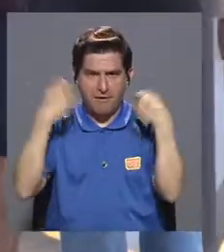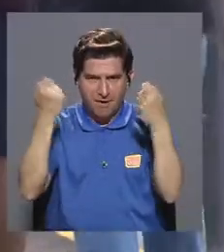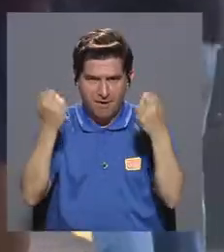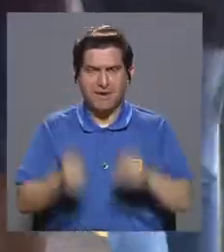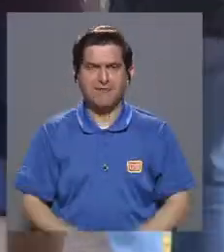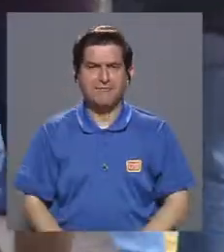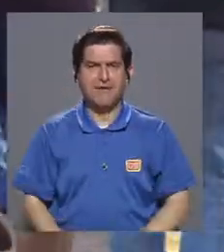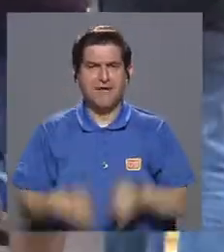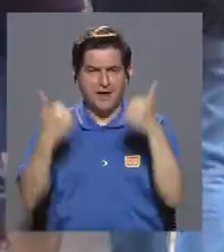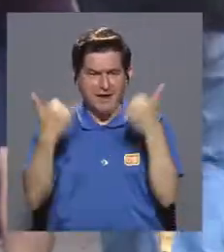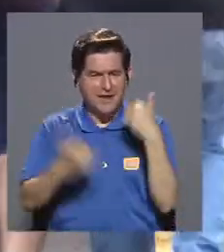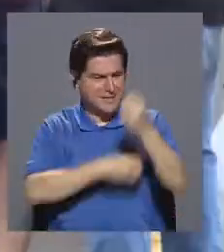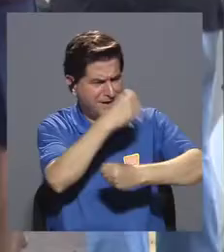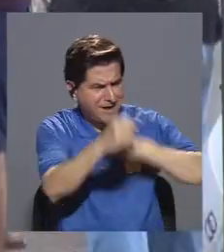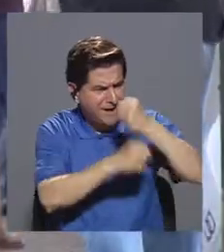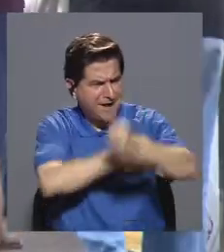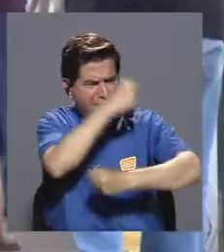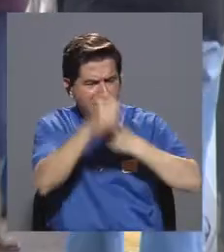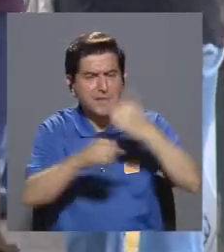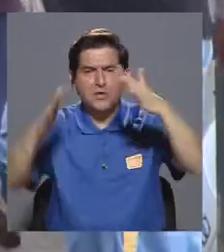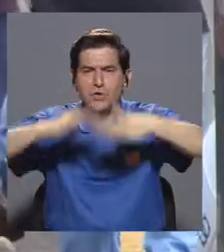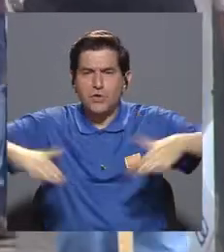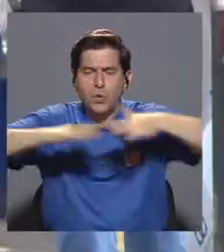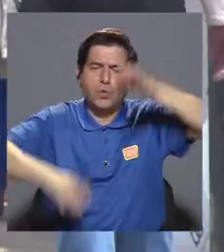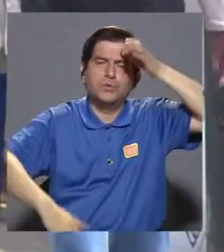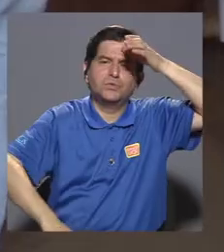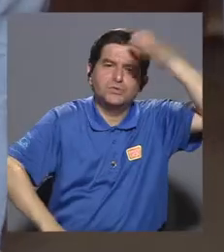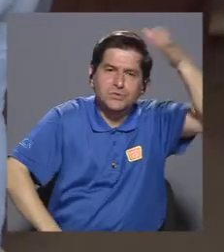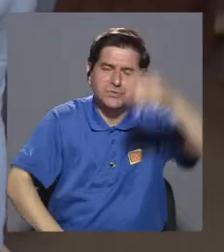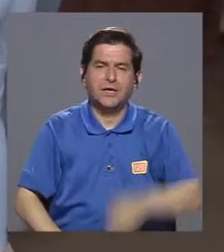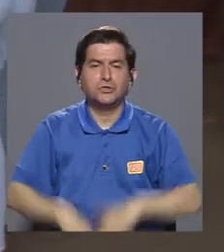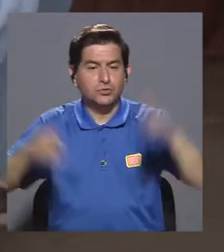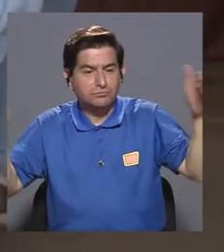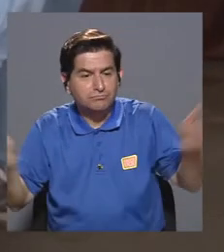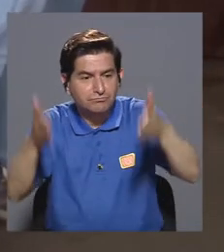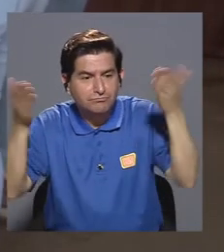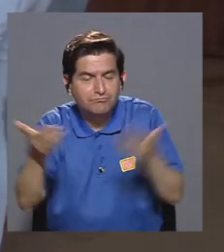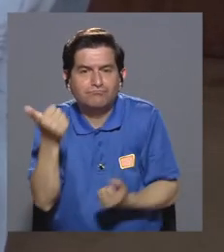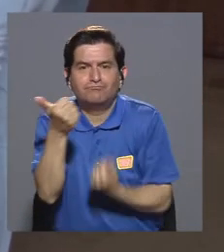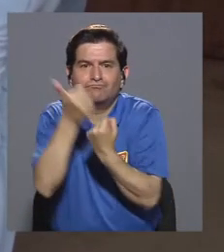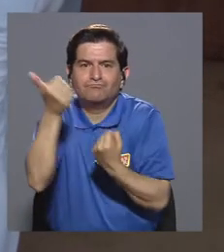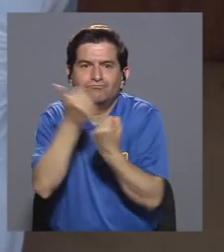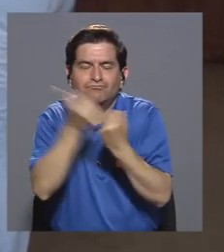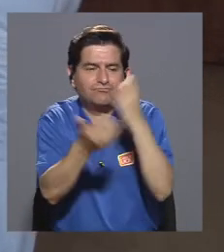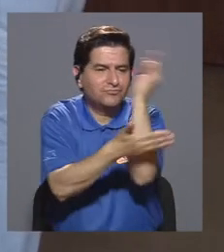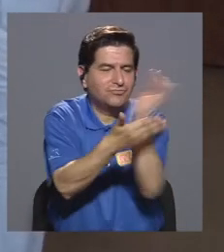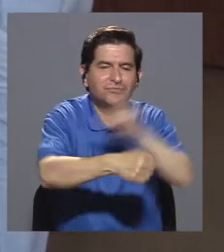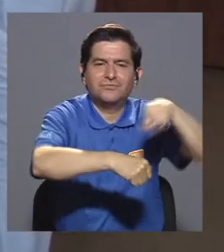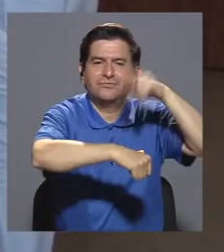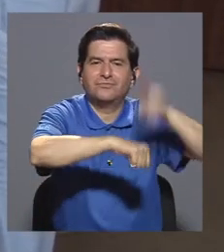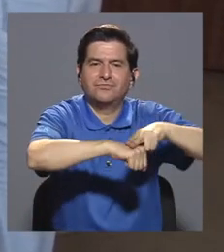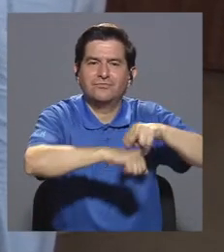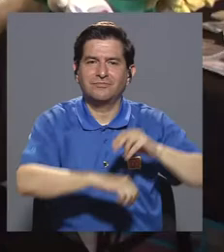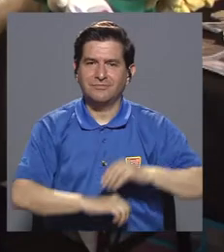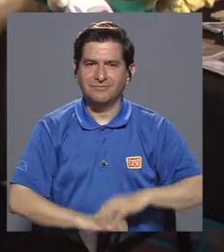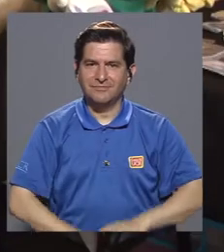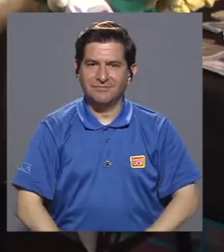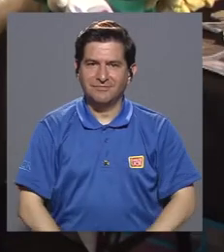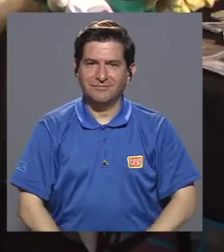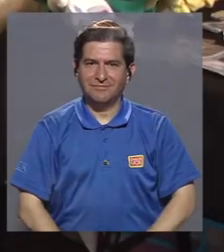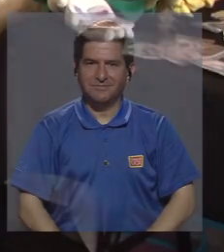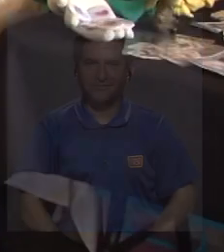feria se ha convertido a lo largo de los años en un espacio cultural que incentiva el apoyo al arte nacional.